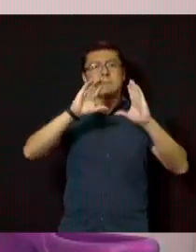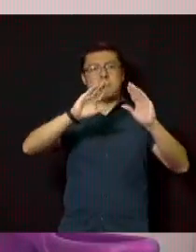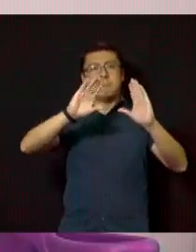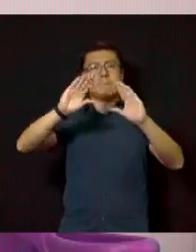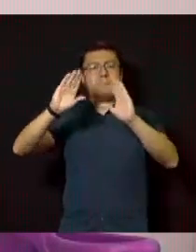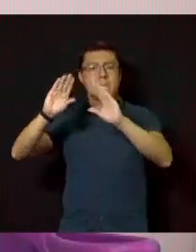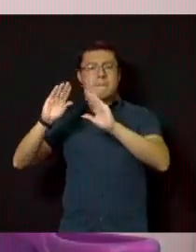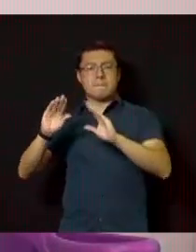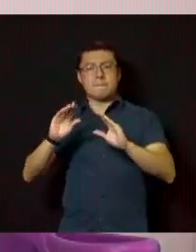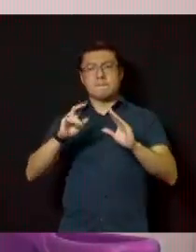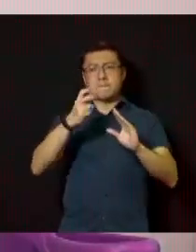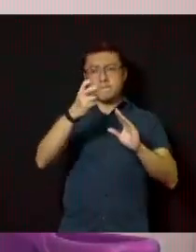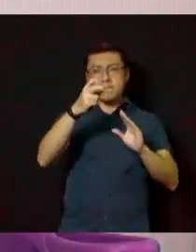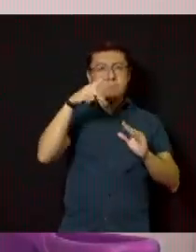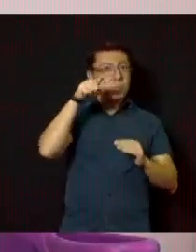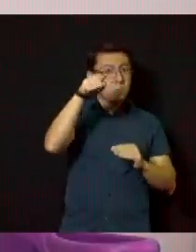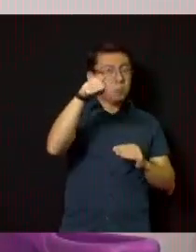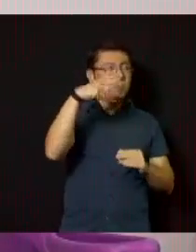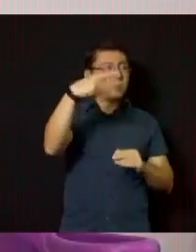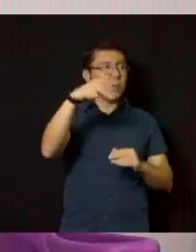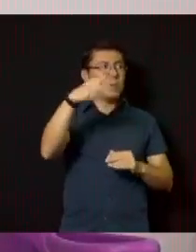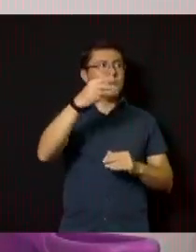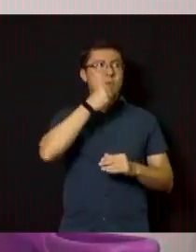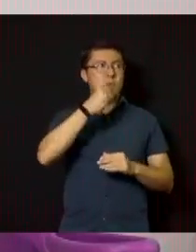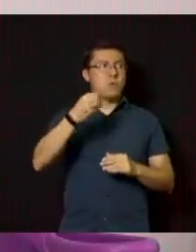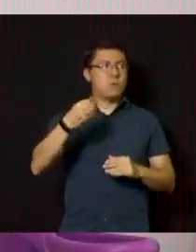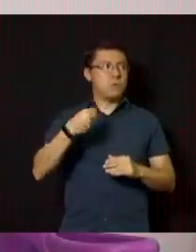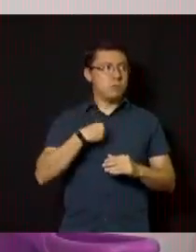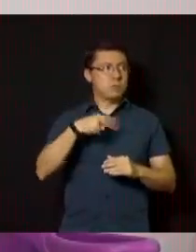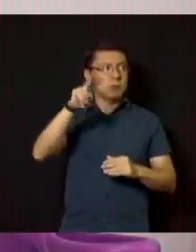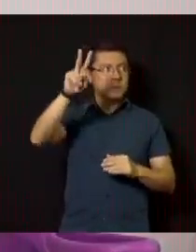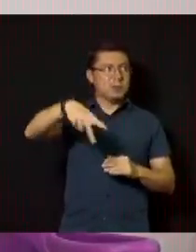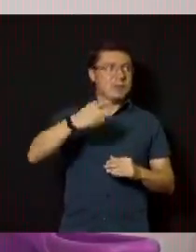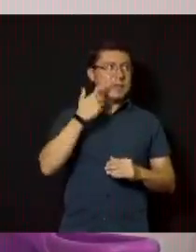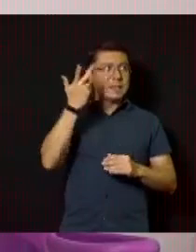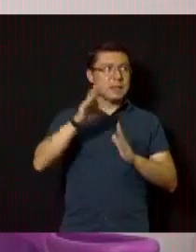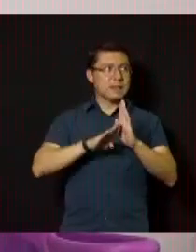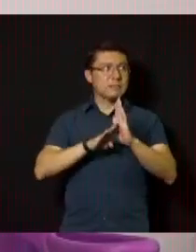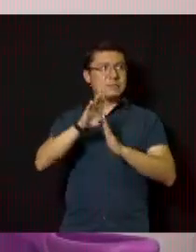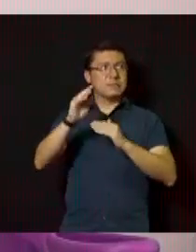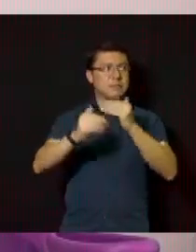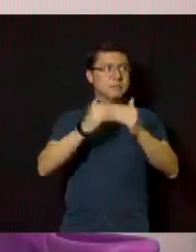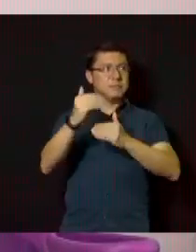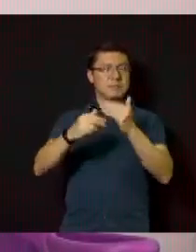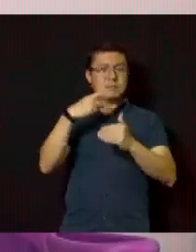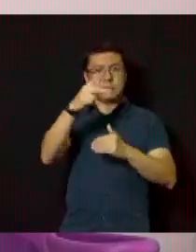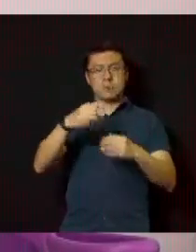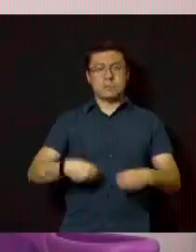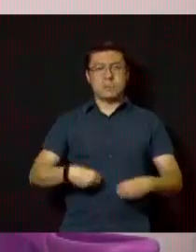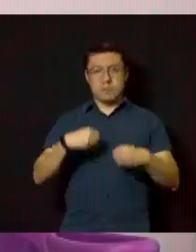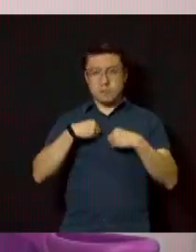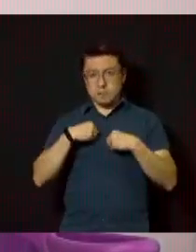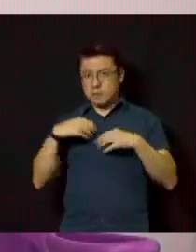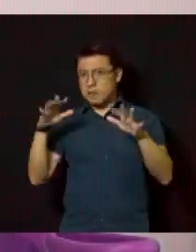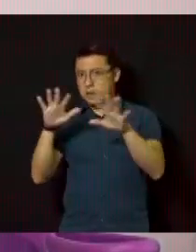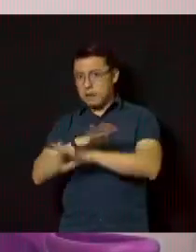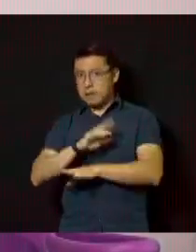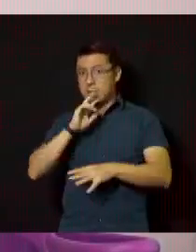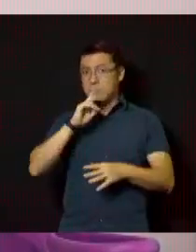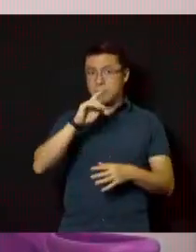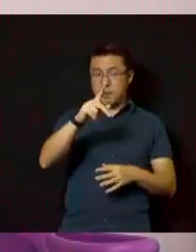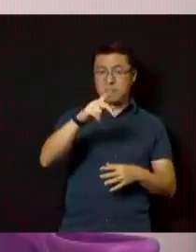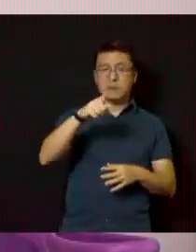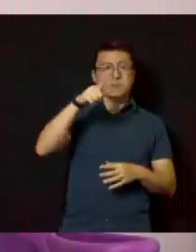lo que sabemos, pero tu compromiso es que tú de verdad quieras crecer, que de verdad tú quieras cambiar tu vida y que tú te concentres de tal manera en